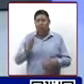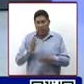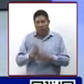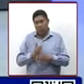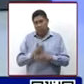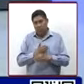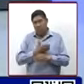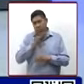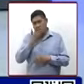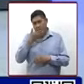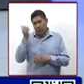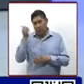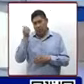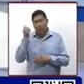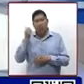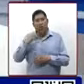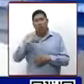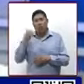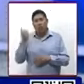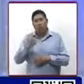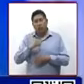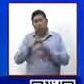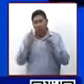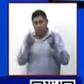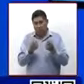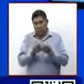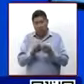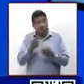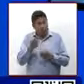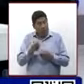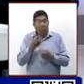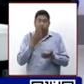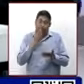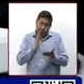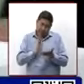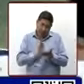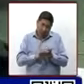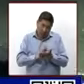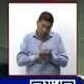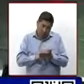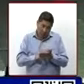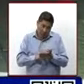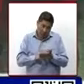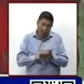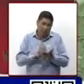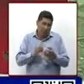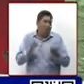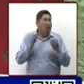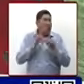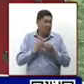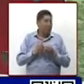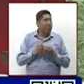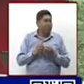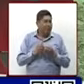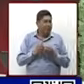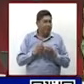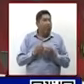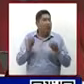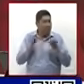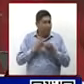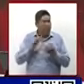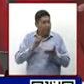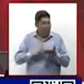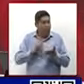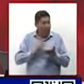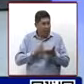mejorado mucho. Ha mejorado muchísimo en comparación con otros departamentos. Exacto. Sí, y eso lo tenemos que reconocer. Sí. Pero falta. Falta. Sigue faltando, porque